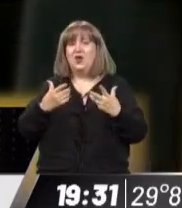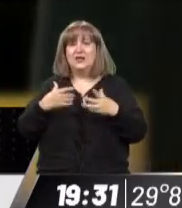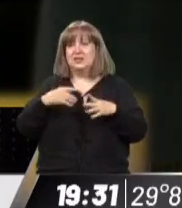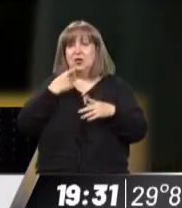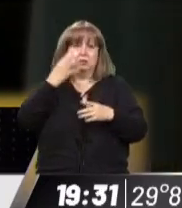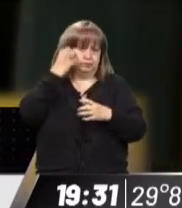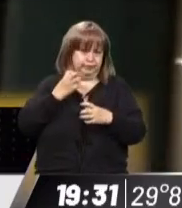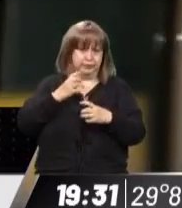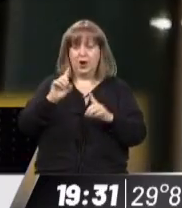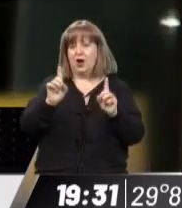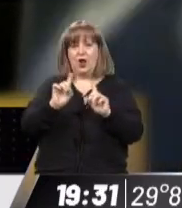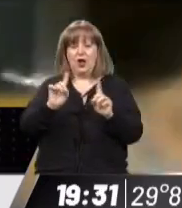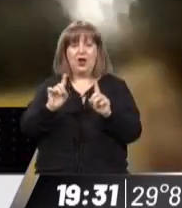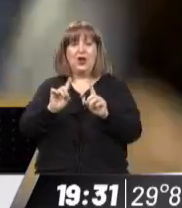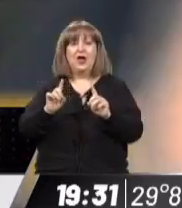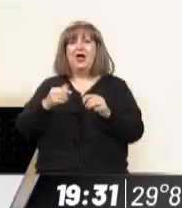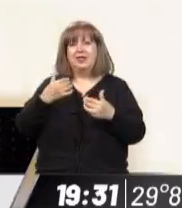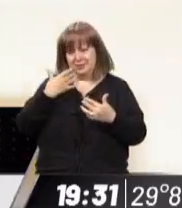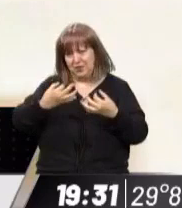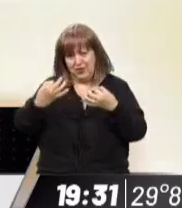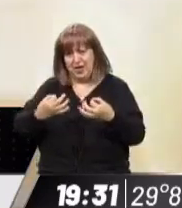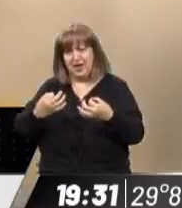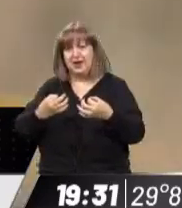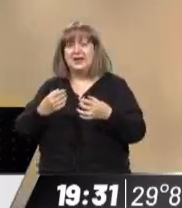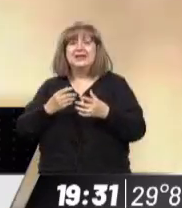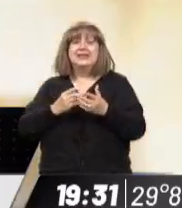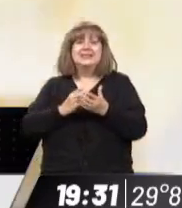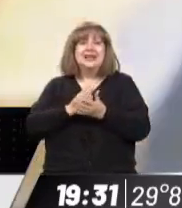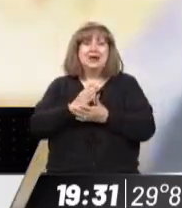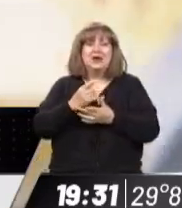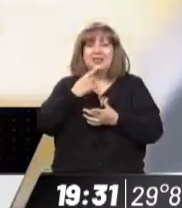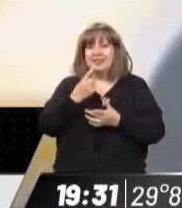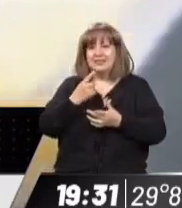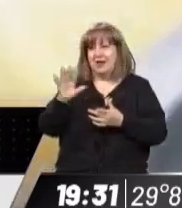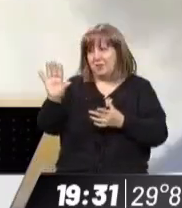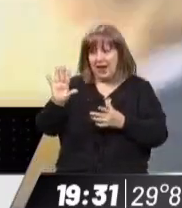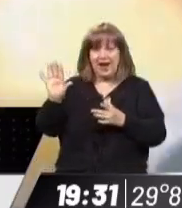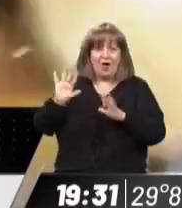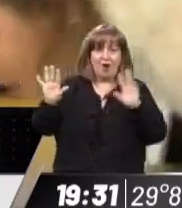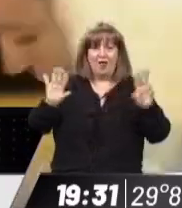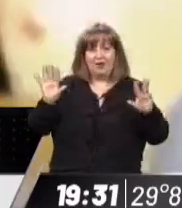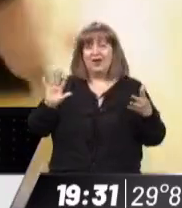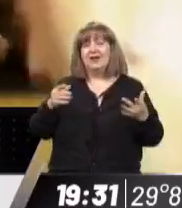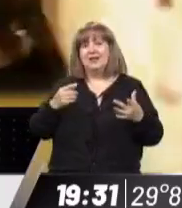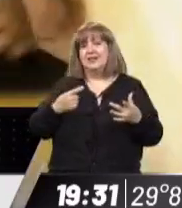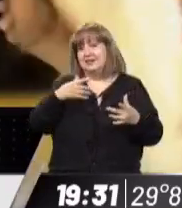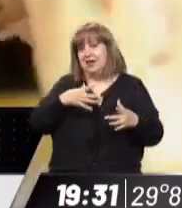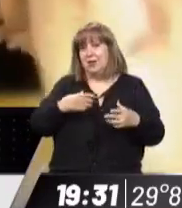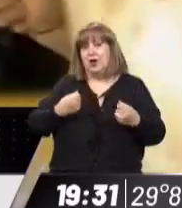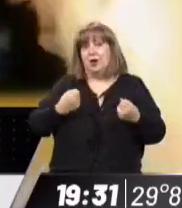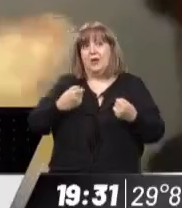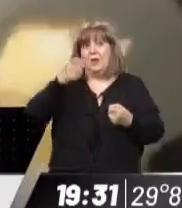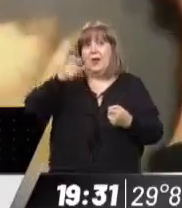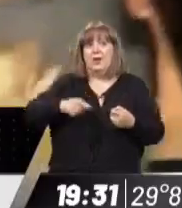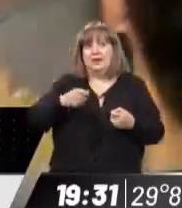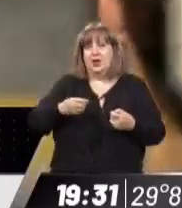le hacía, o sea, bien con la gente, en ningún momento fue mala onda. La verdad es que también es entendible, es una